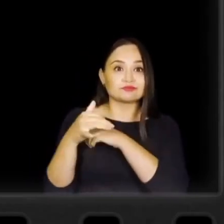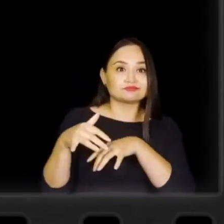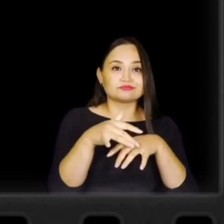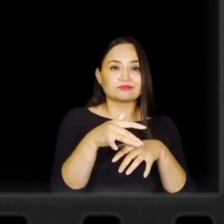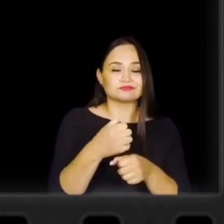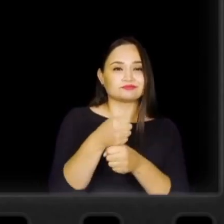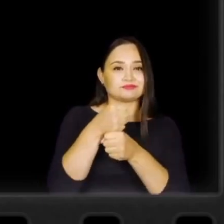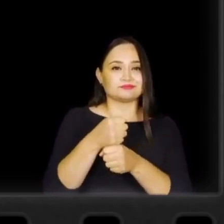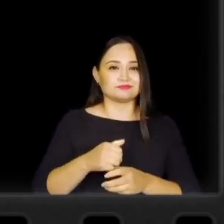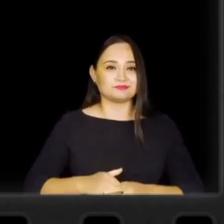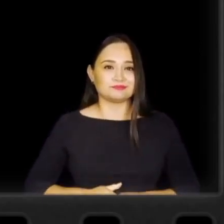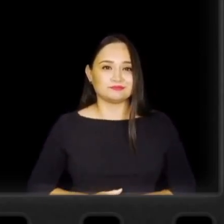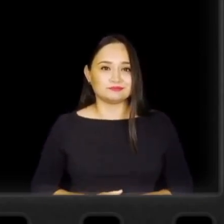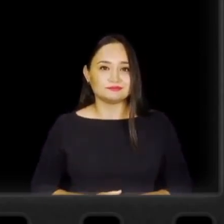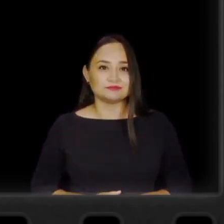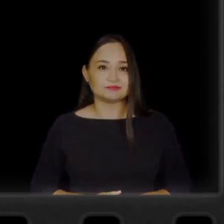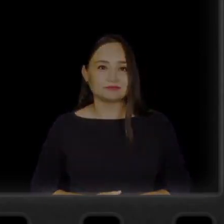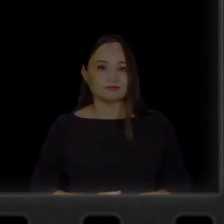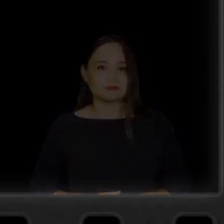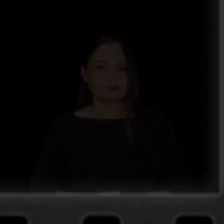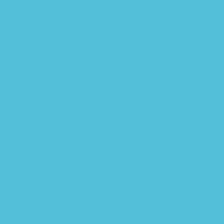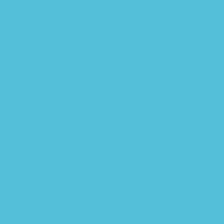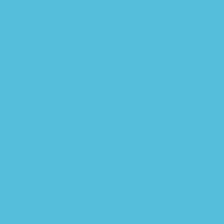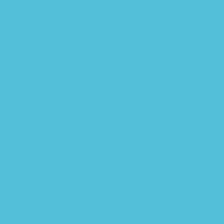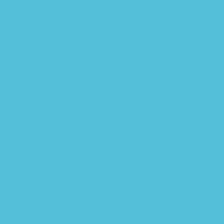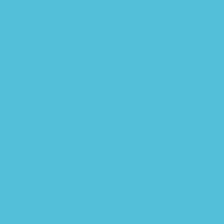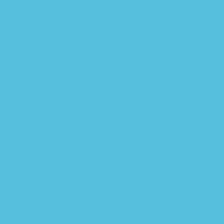educacion.gov.es/prevengamos la migración riesgosa.